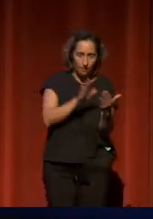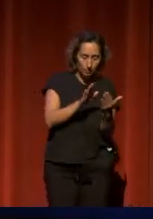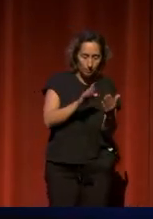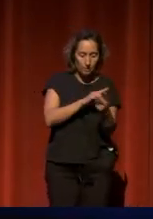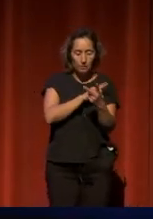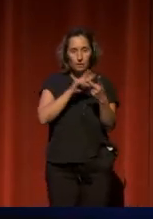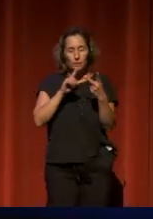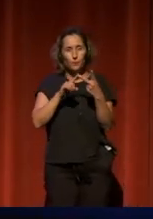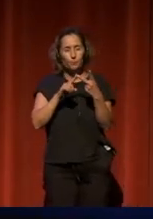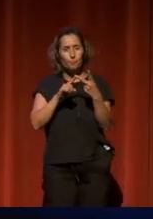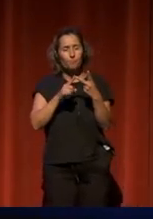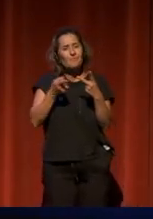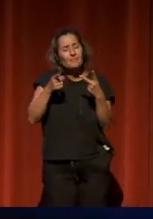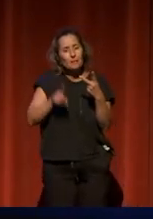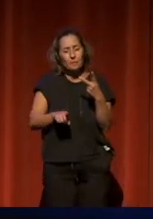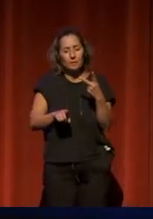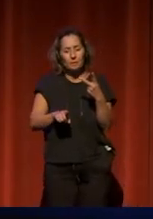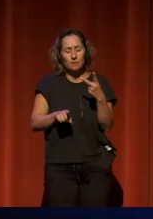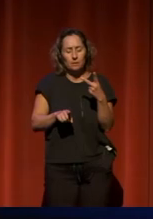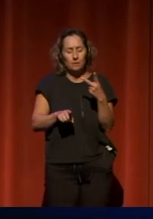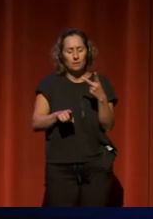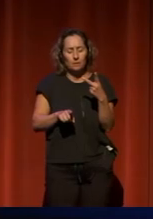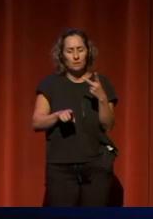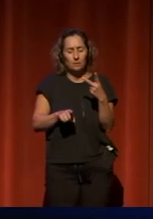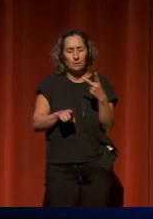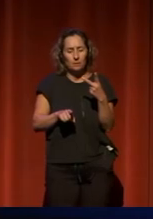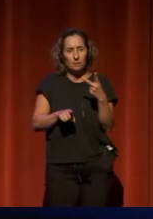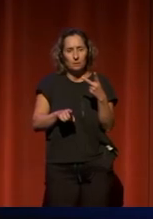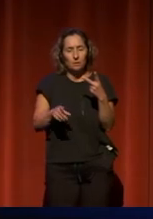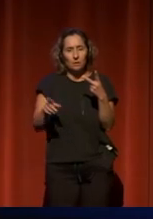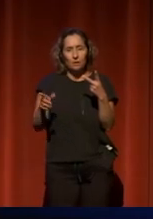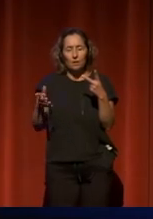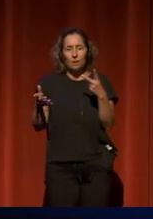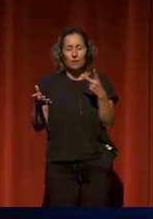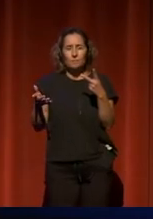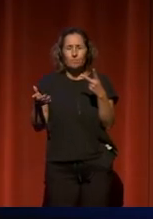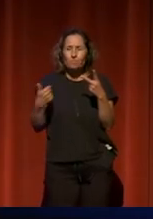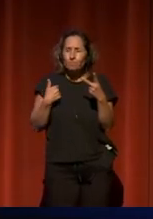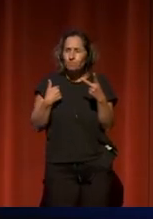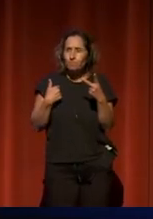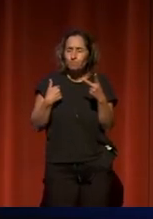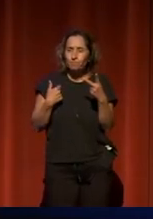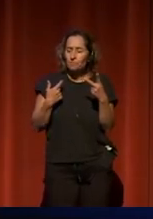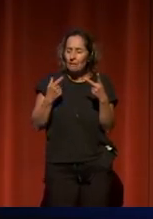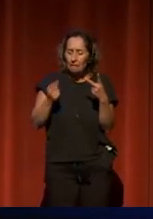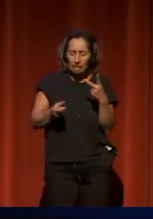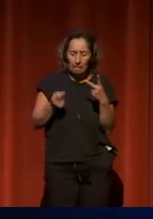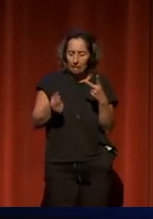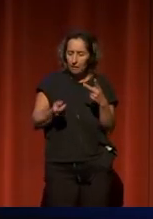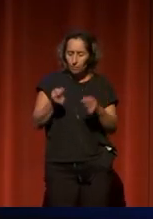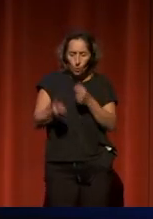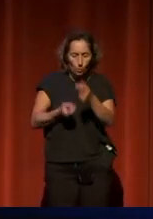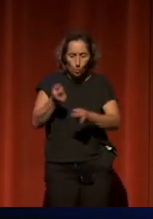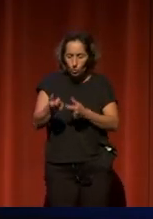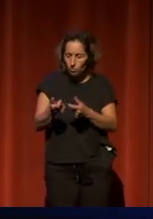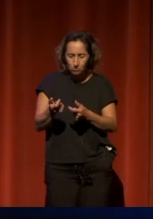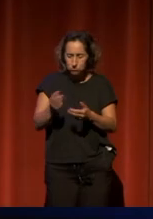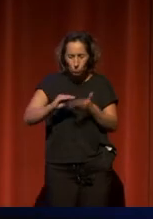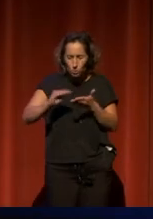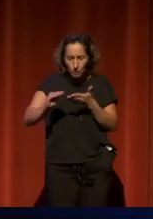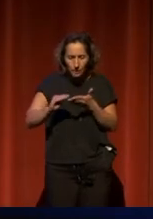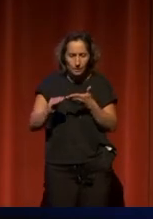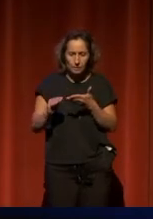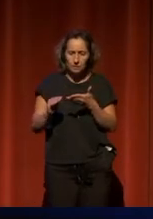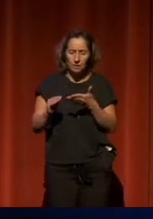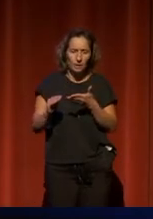inventar y por otro lado nos vemos muy o sea y progresivamente exponencialmente mucho